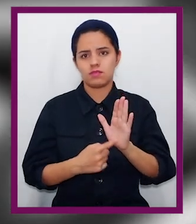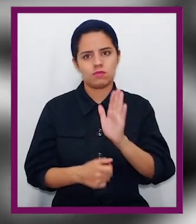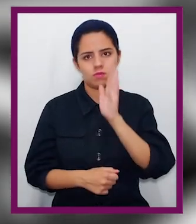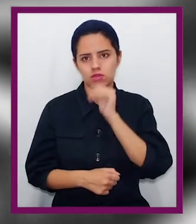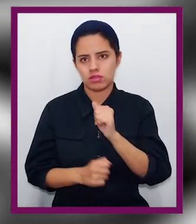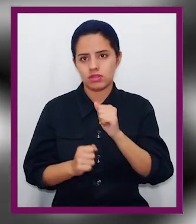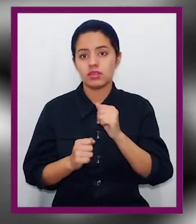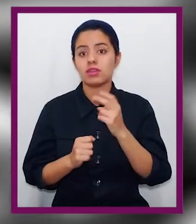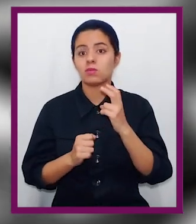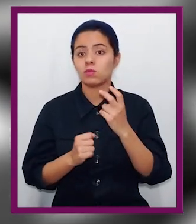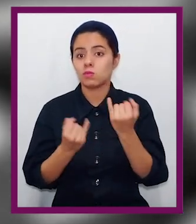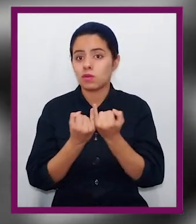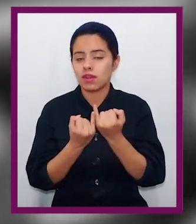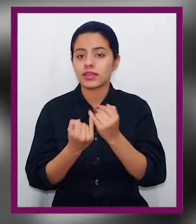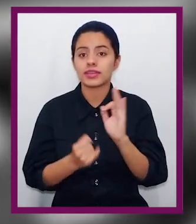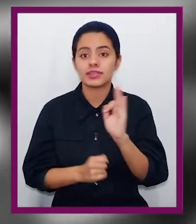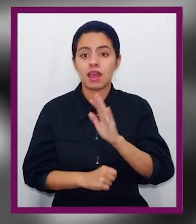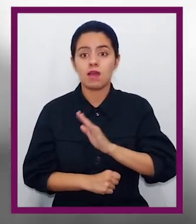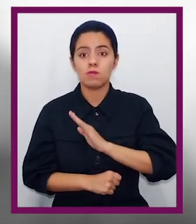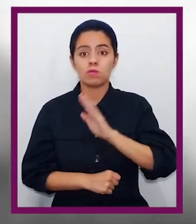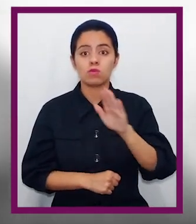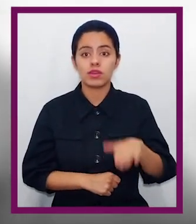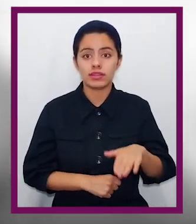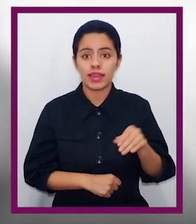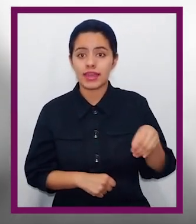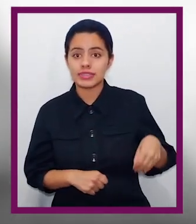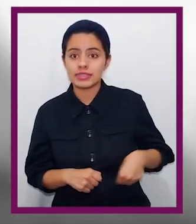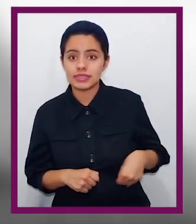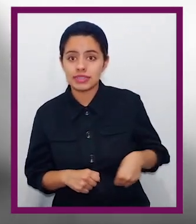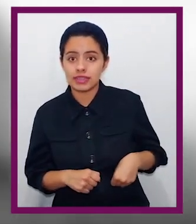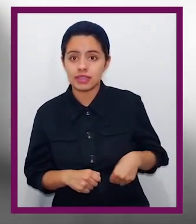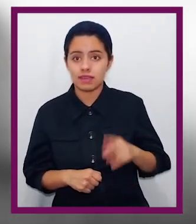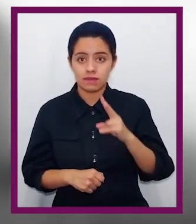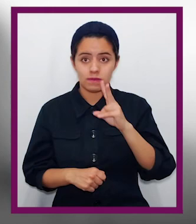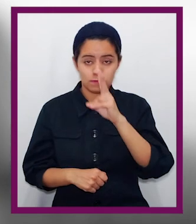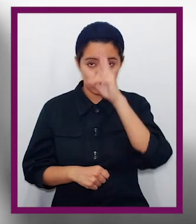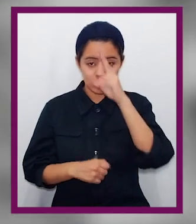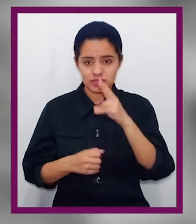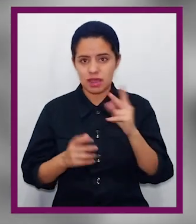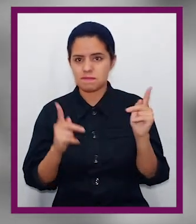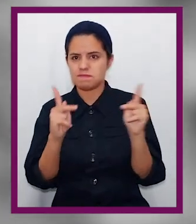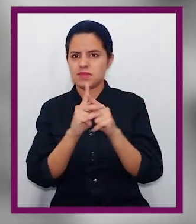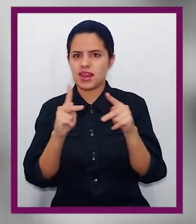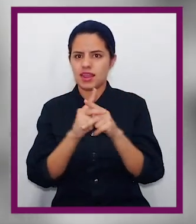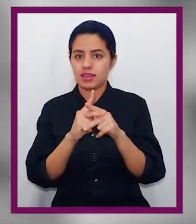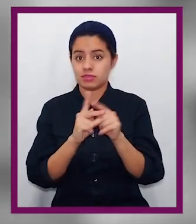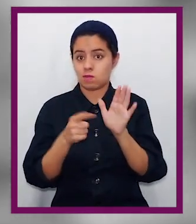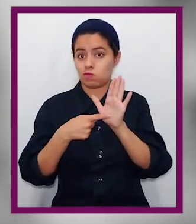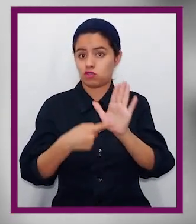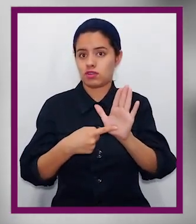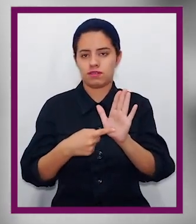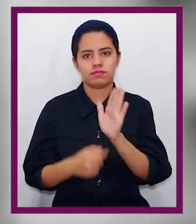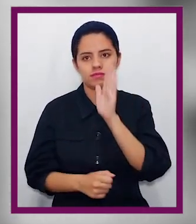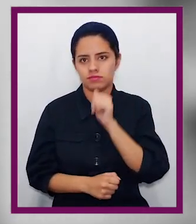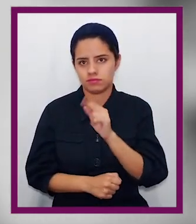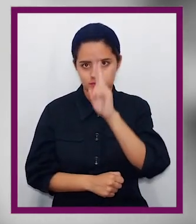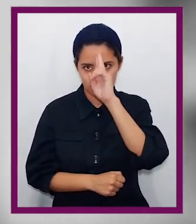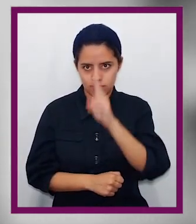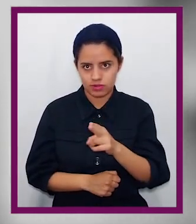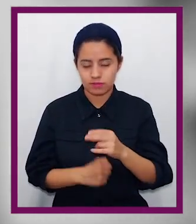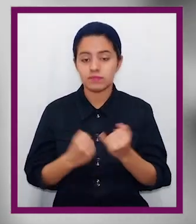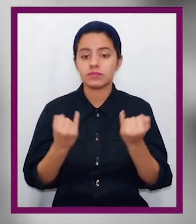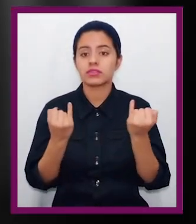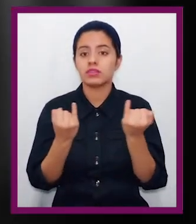referimos con muertes, accidentes, heridas o violencia física, peleas en la calle, por ejemplo. Tampoco se